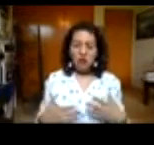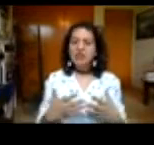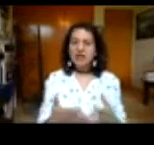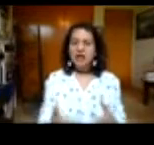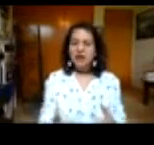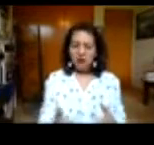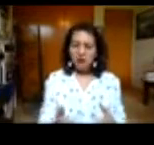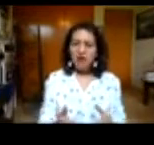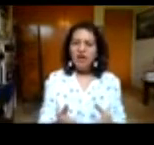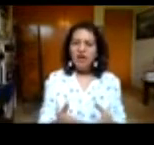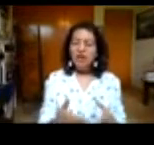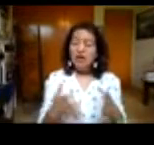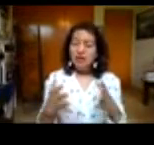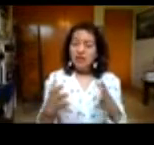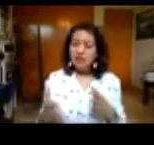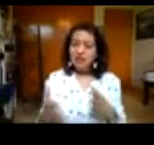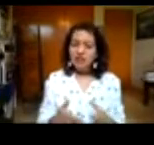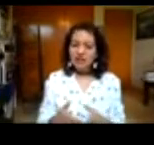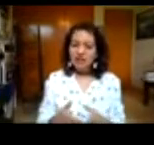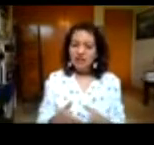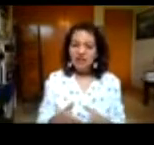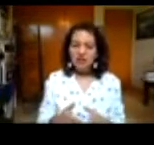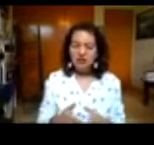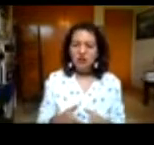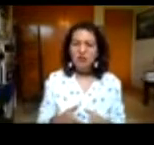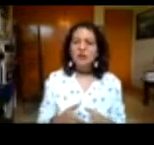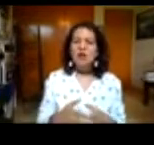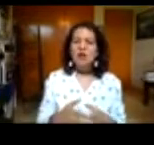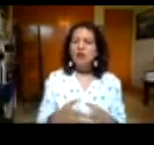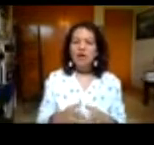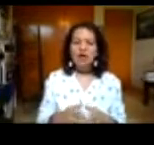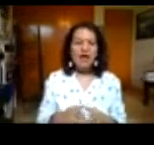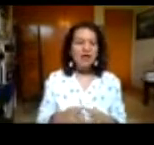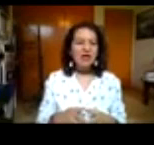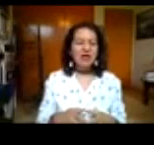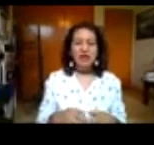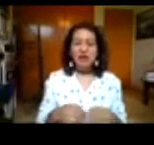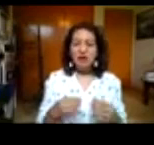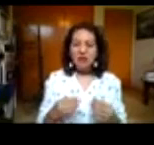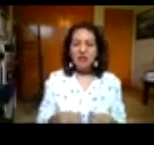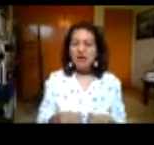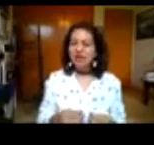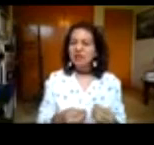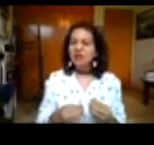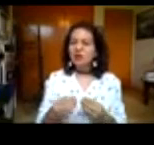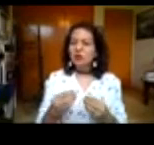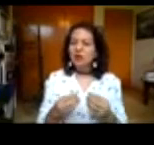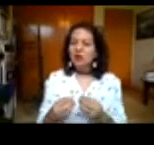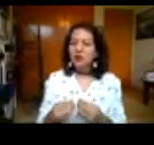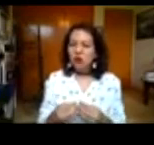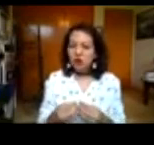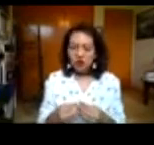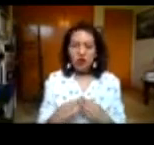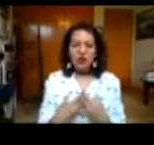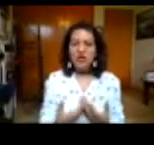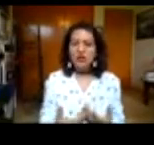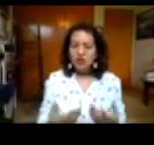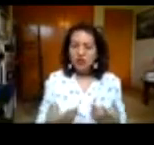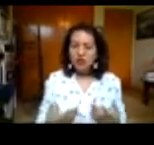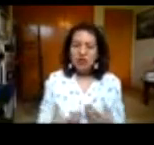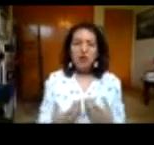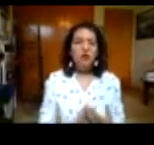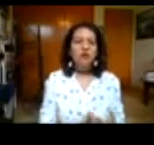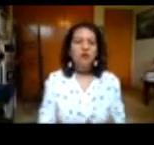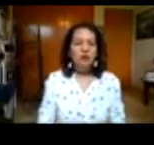un listado para que a través de las casas de gestión pudieran revisar si cumplen o no con ellos,